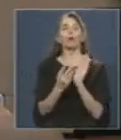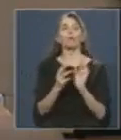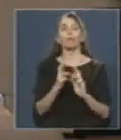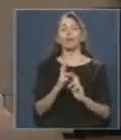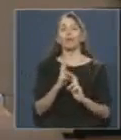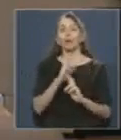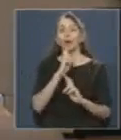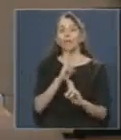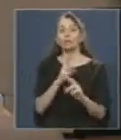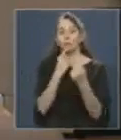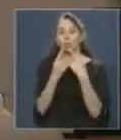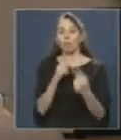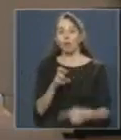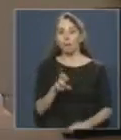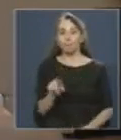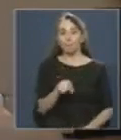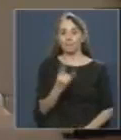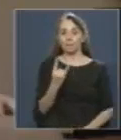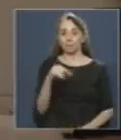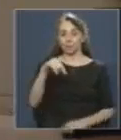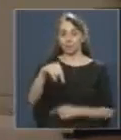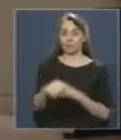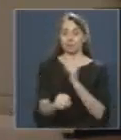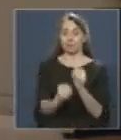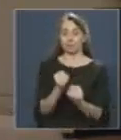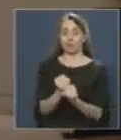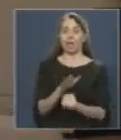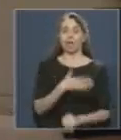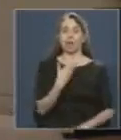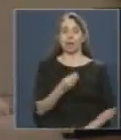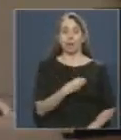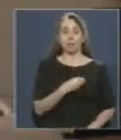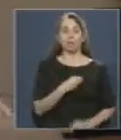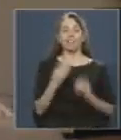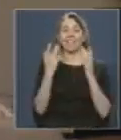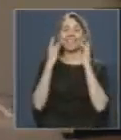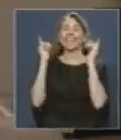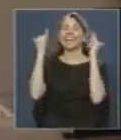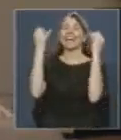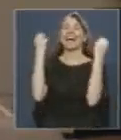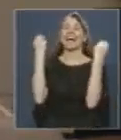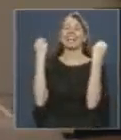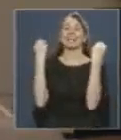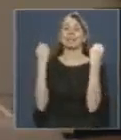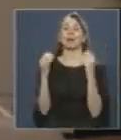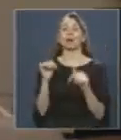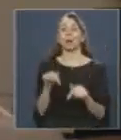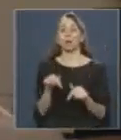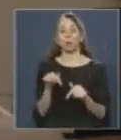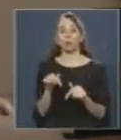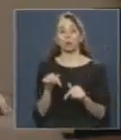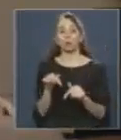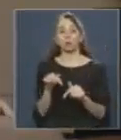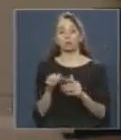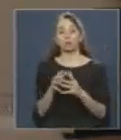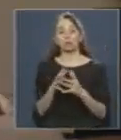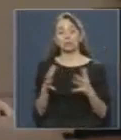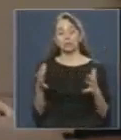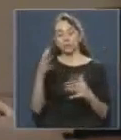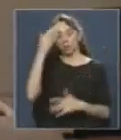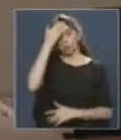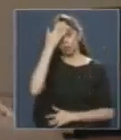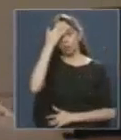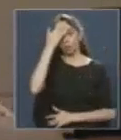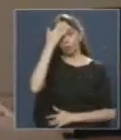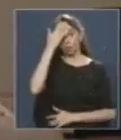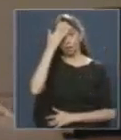resultados de la PSU de este año. Lamentablemente, esta alegría ellos la ven hoy día acompañada de una gran preocupación.